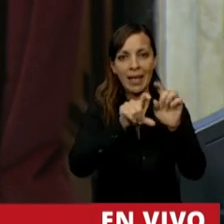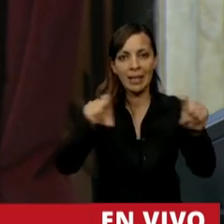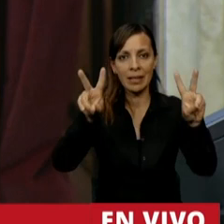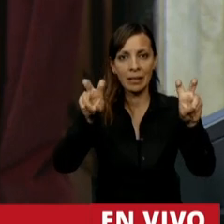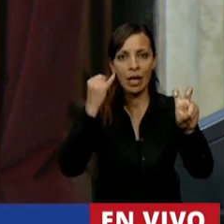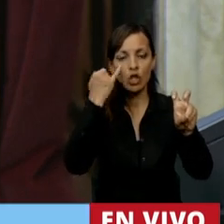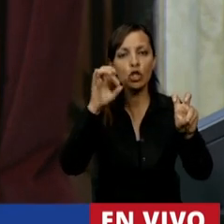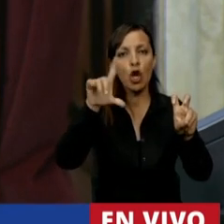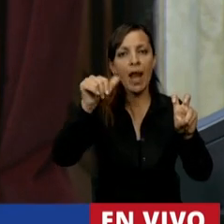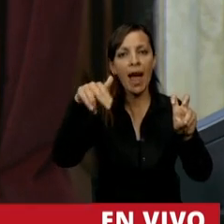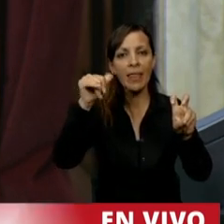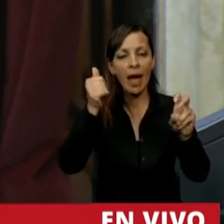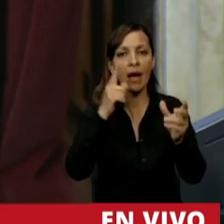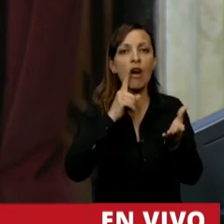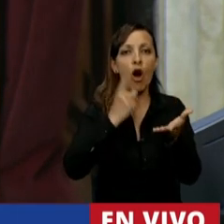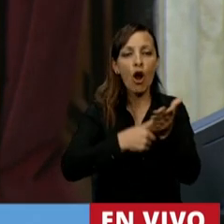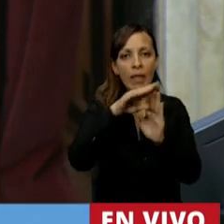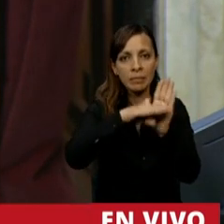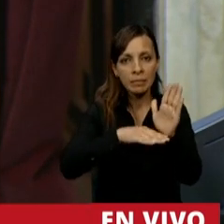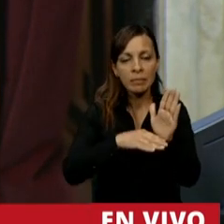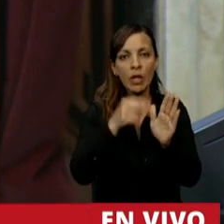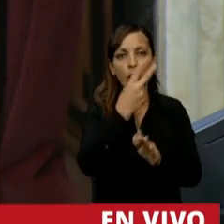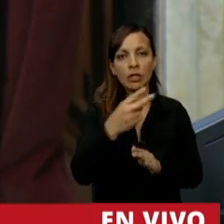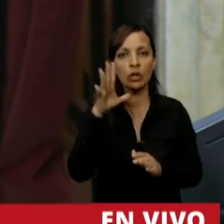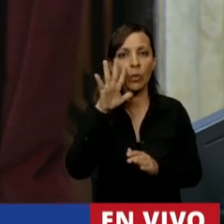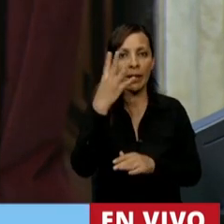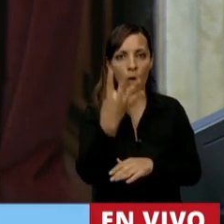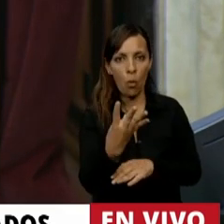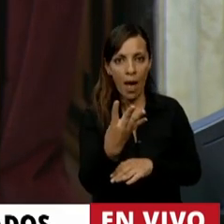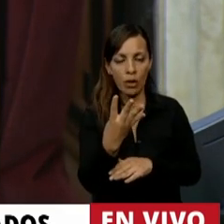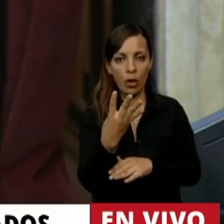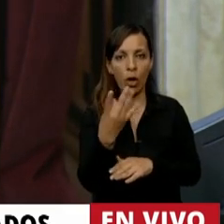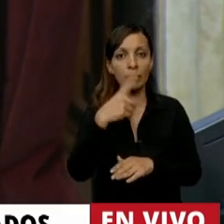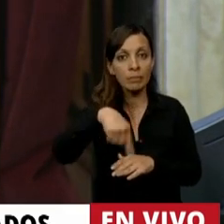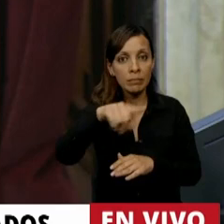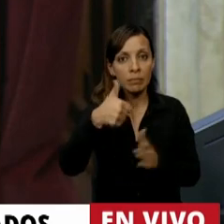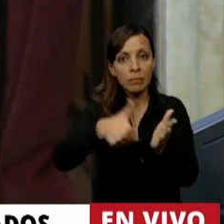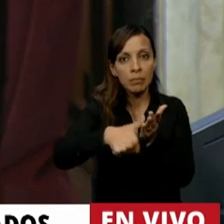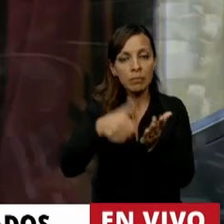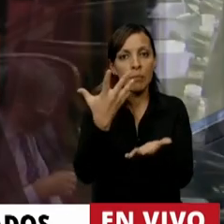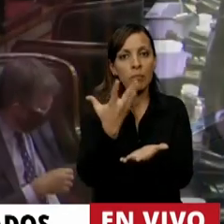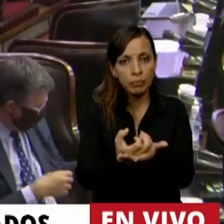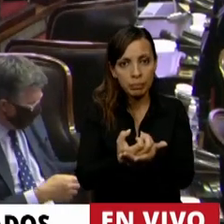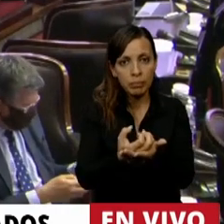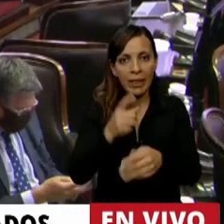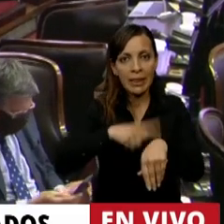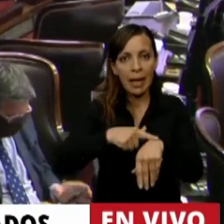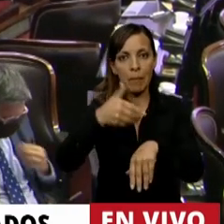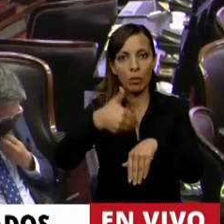Yolanda. Orden del día 254. Sírvanse marcar su voto. Tiempo.